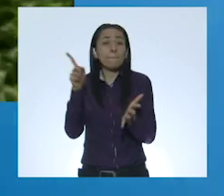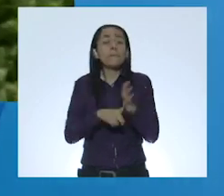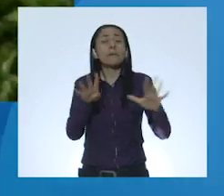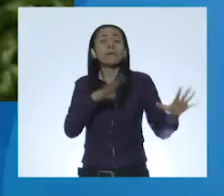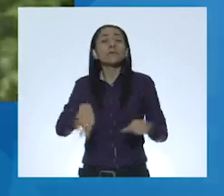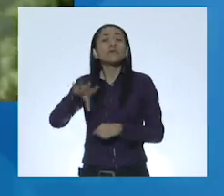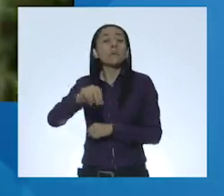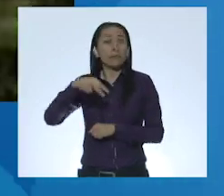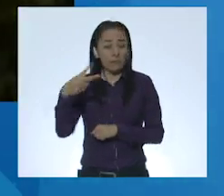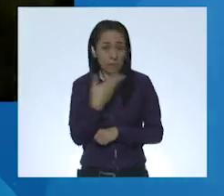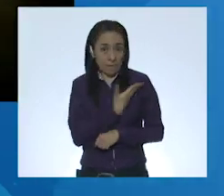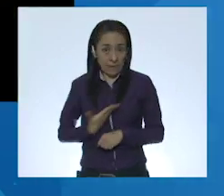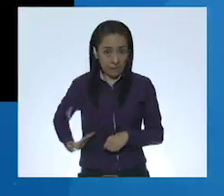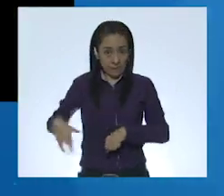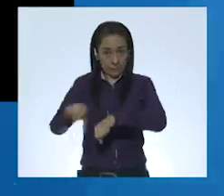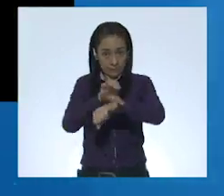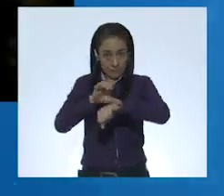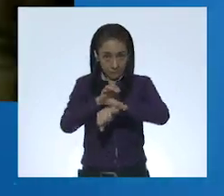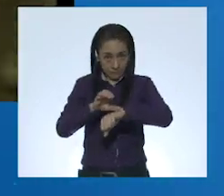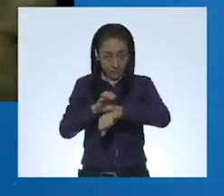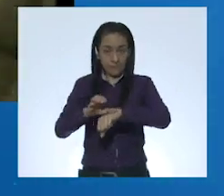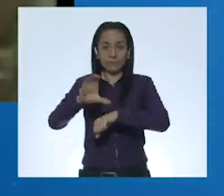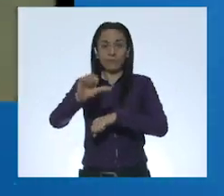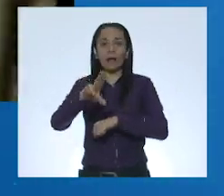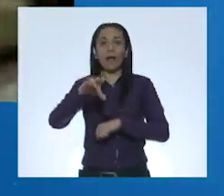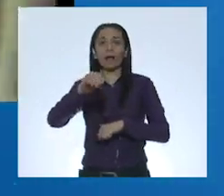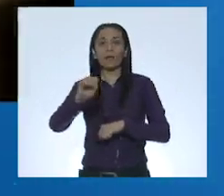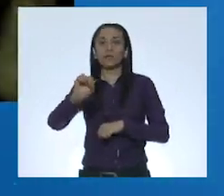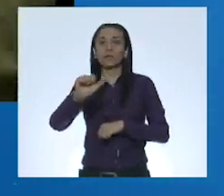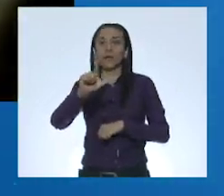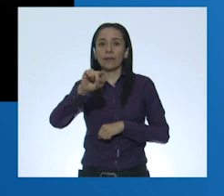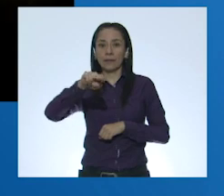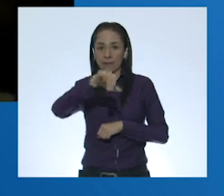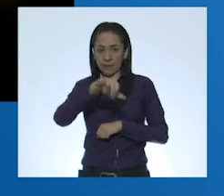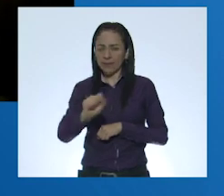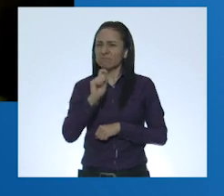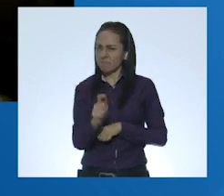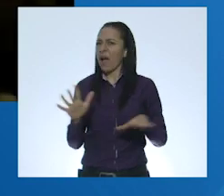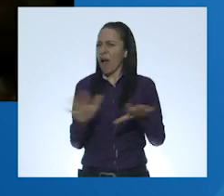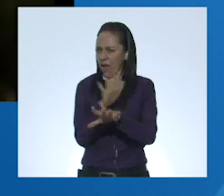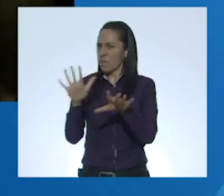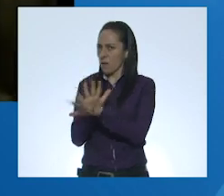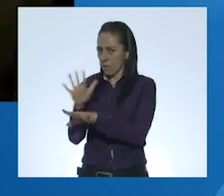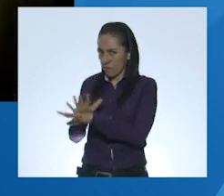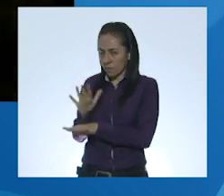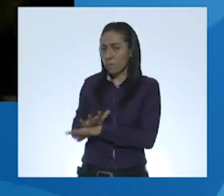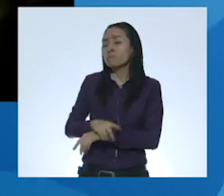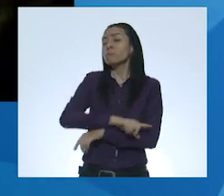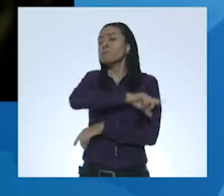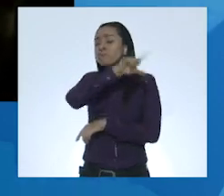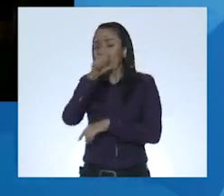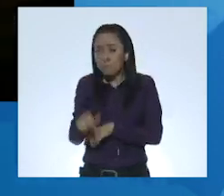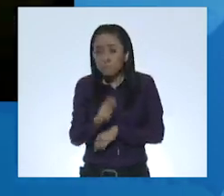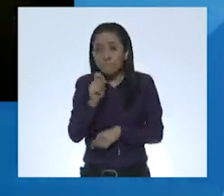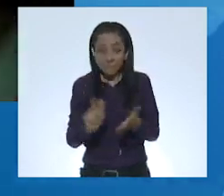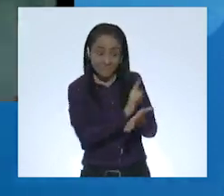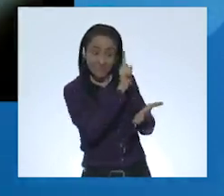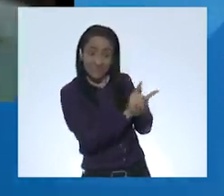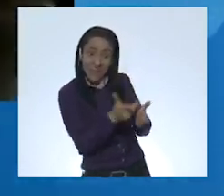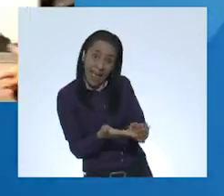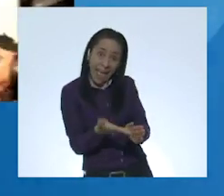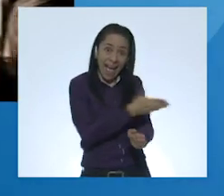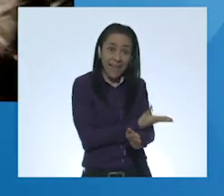Carlos Salinas de Gortari, se hicieron diversos cambios legales que llevaron prácticamente a la desaparición de la reforma